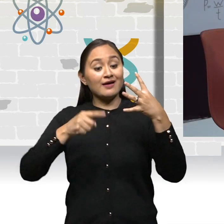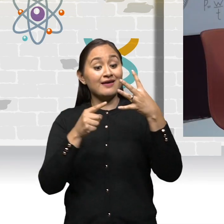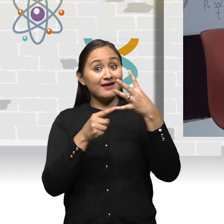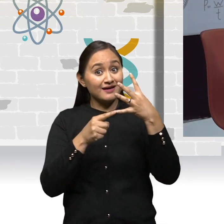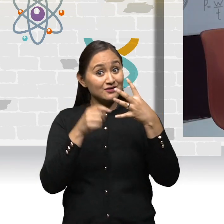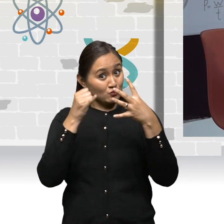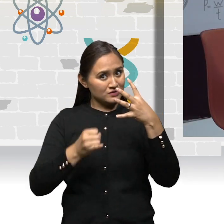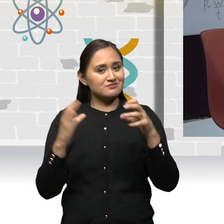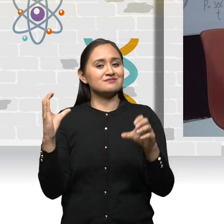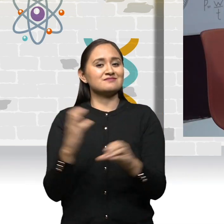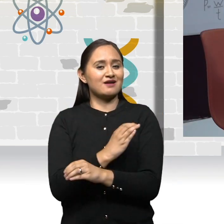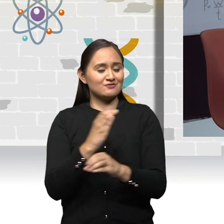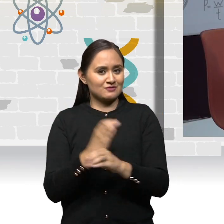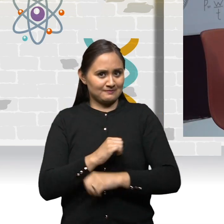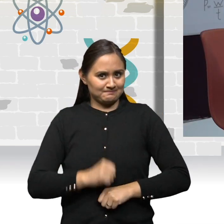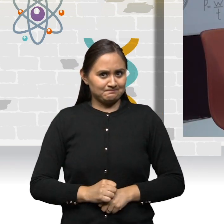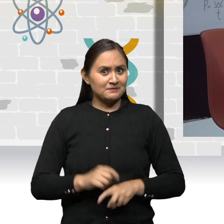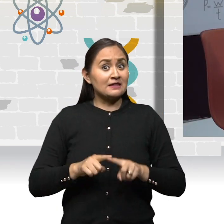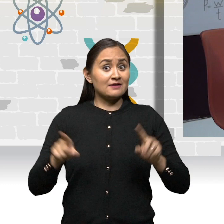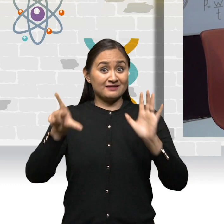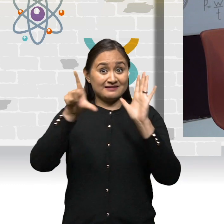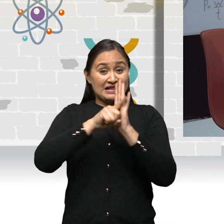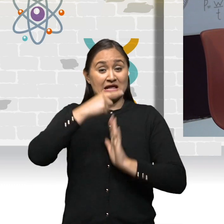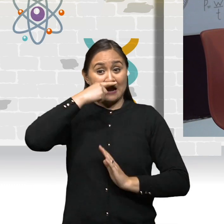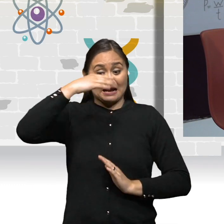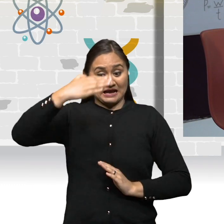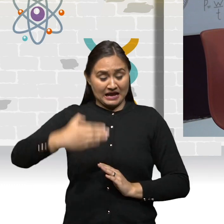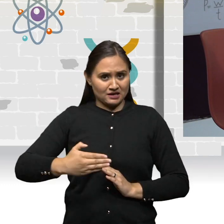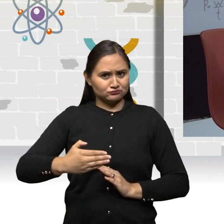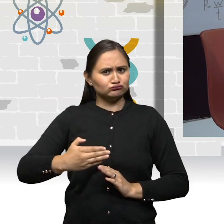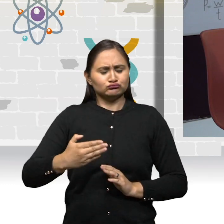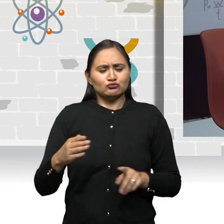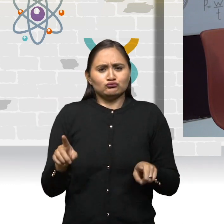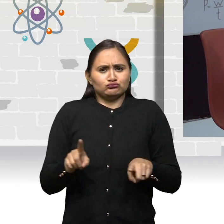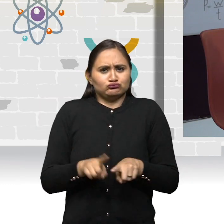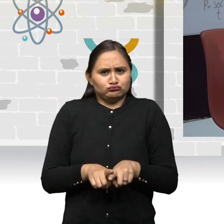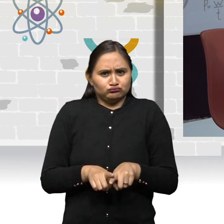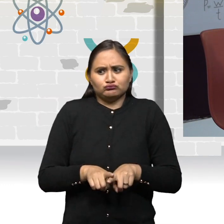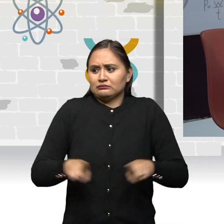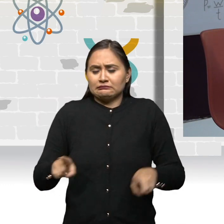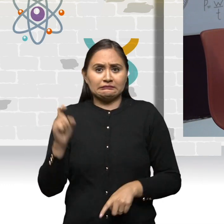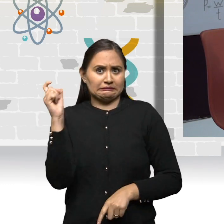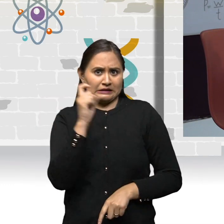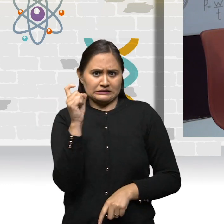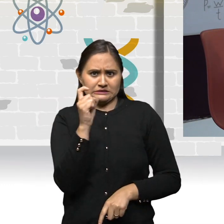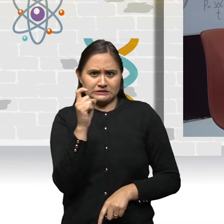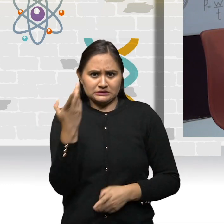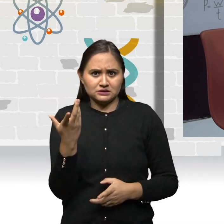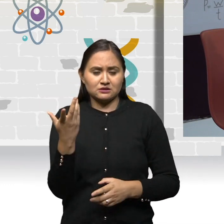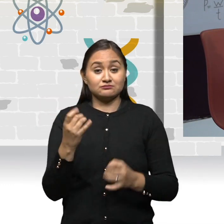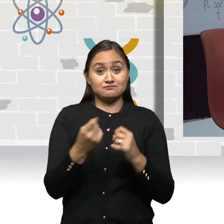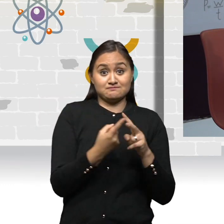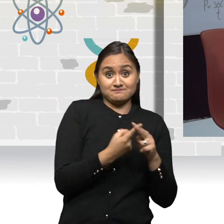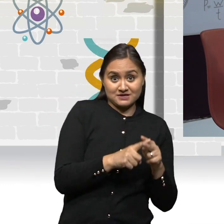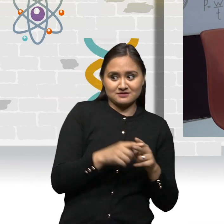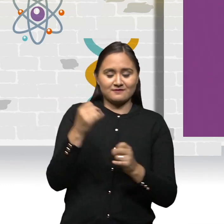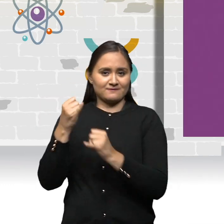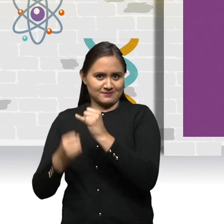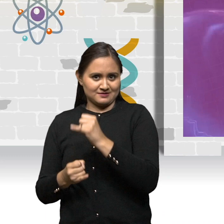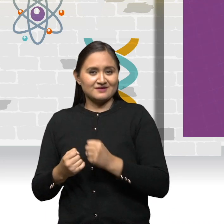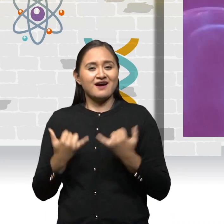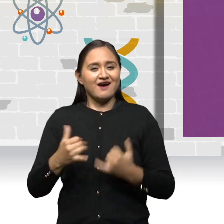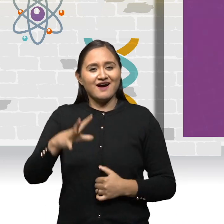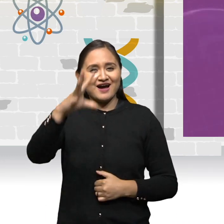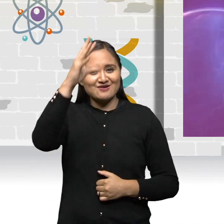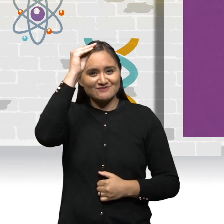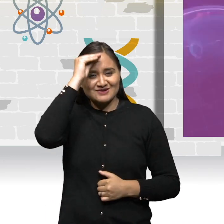variables nos permite calcular la cuarta. A diferencia de las leyes de gases estudiadas previamente, ya no necesitarás conocer el estado inicial